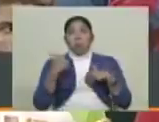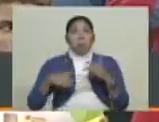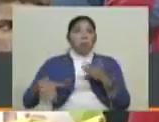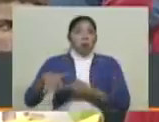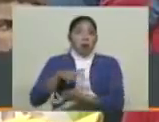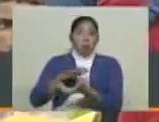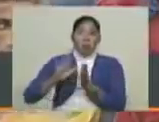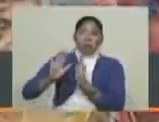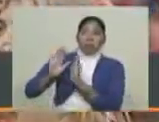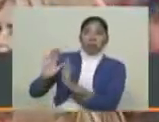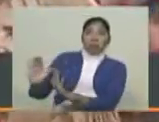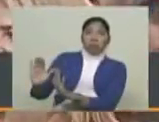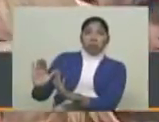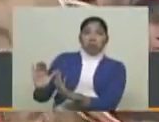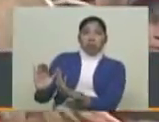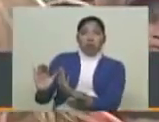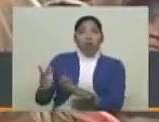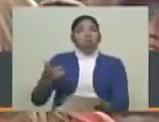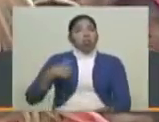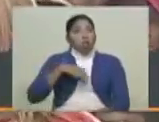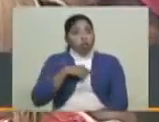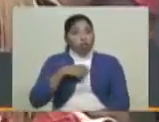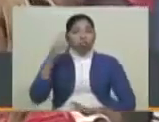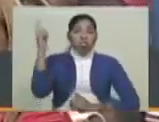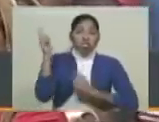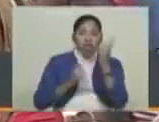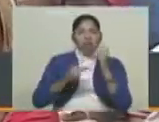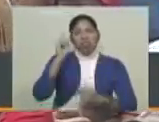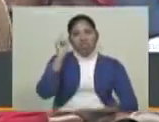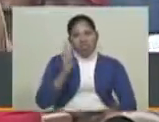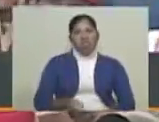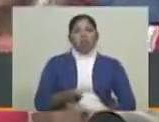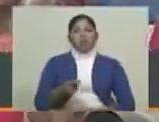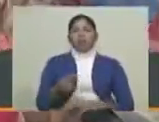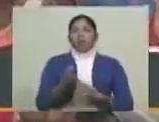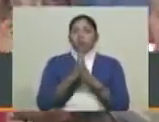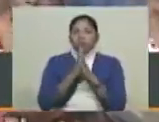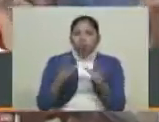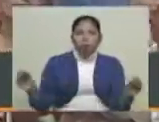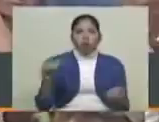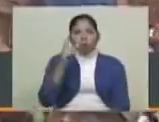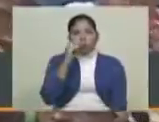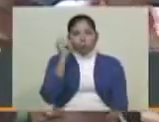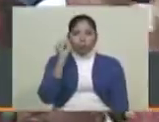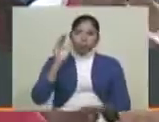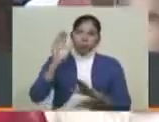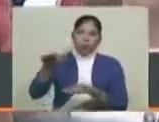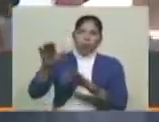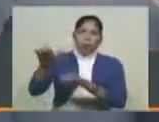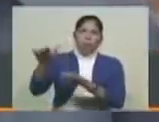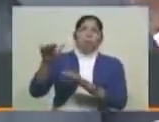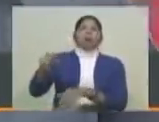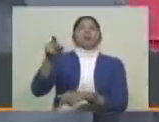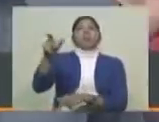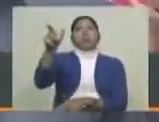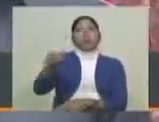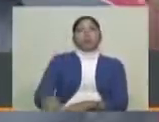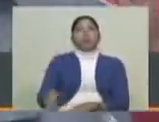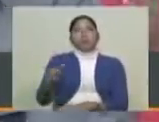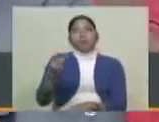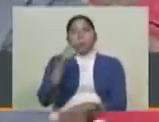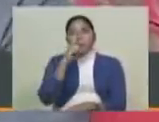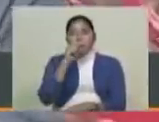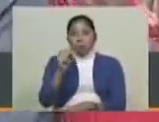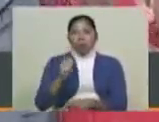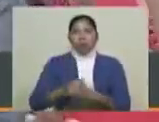derecha. Los chavistas tenemos que ir a votar todas y todos por Nicolás Maduro, todas y todos por nuestros candidatos a